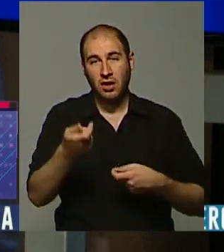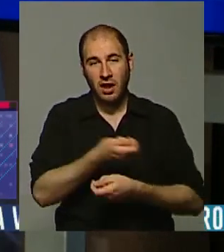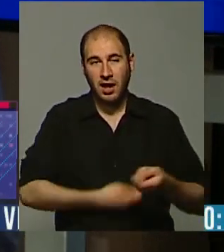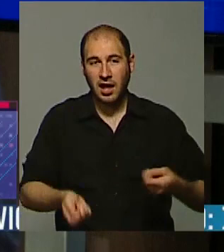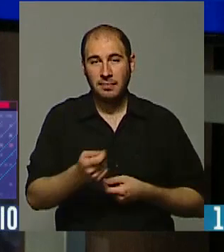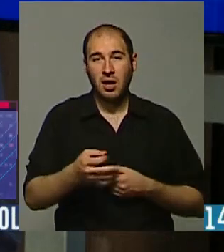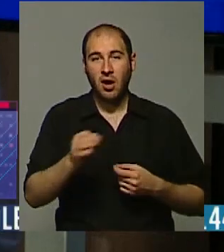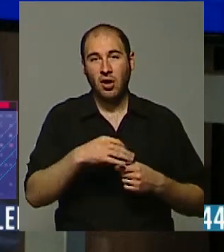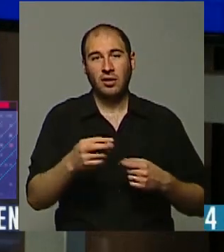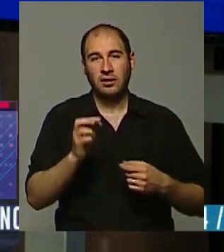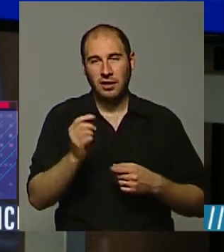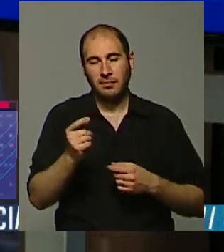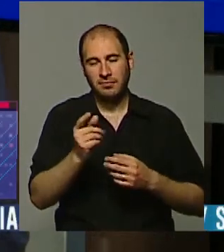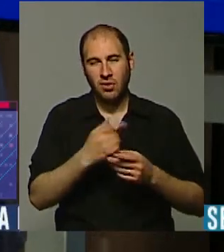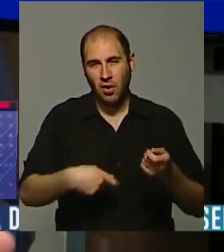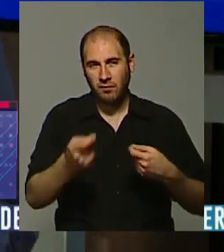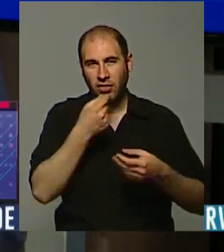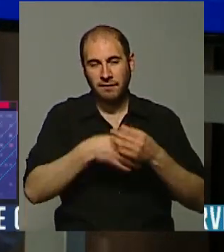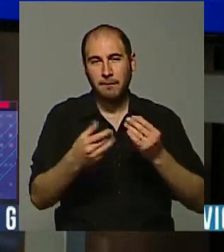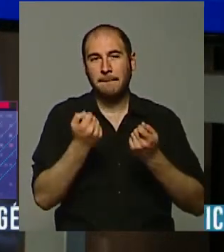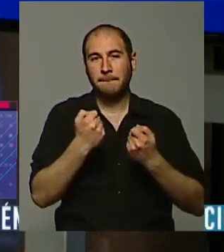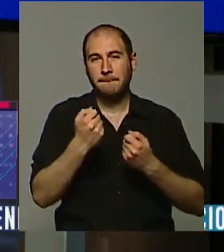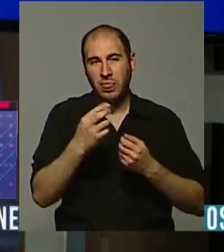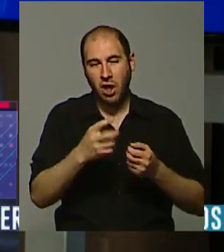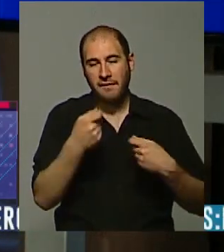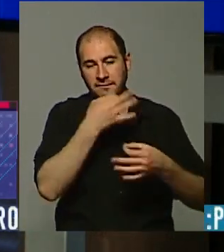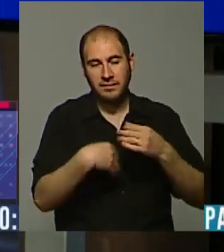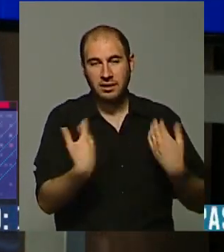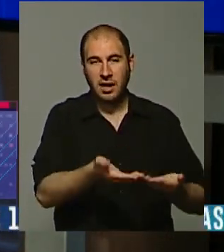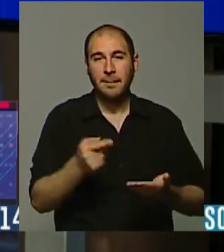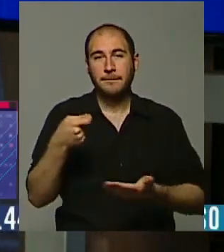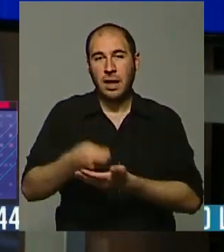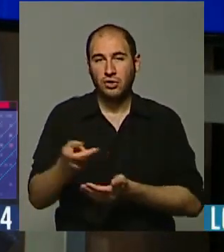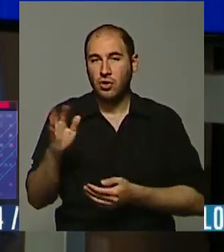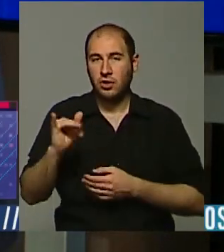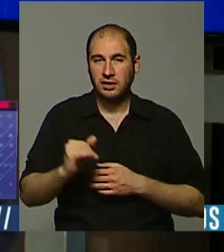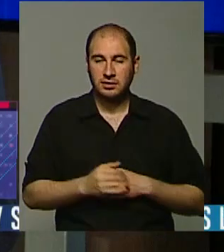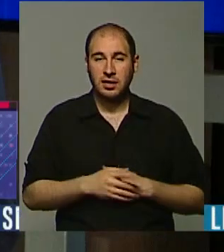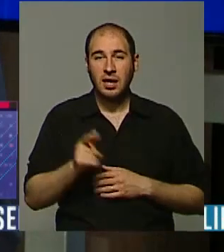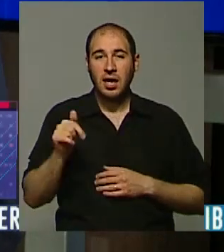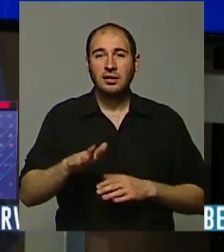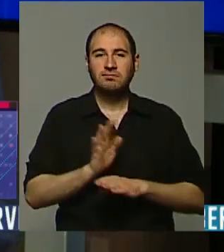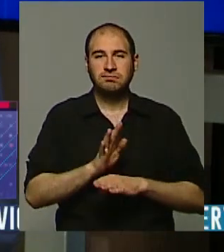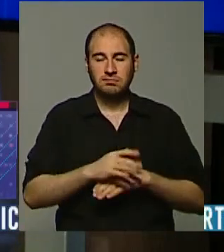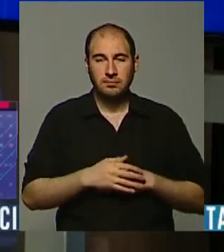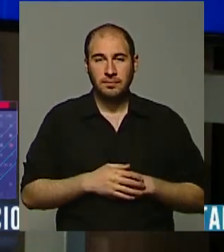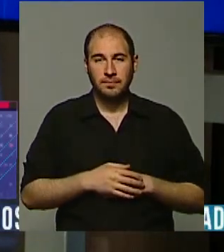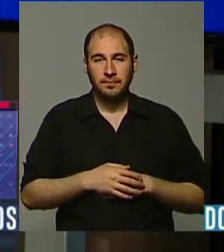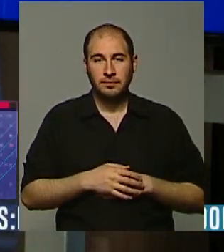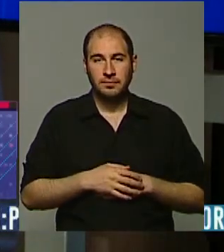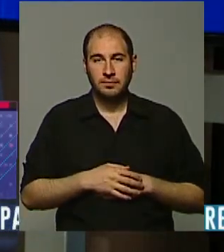o descanutarse, como se dice en la jerga, para poder hacer frente a algunos compromisos diarios. Con lo cual esto hizo que tuvieran